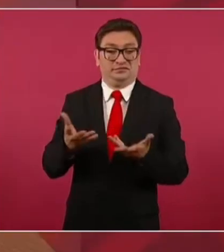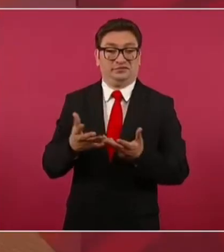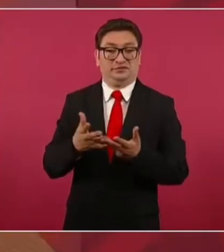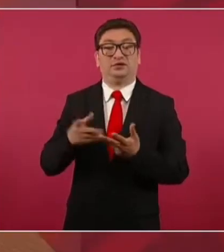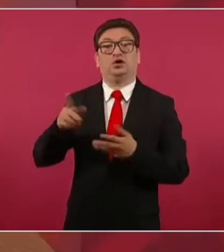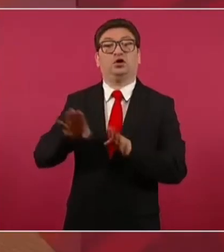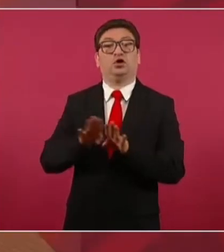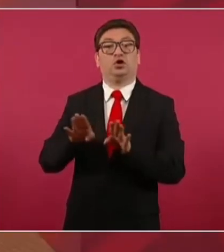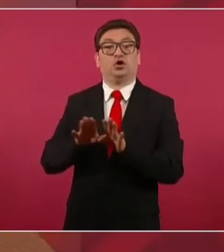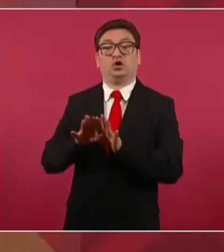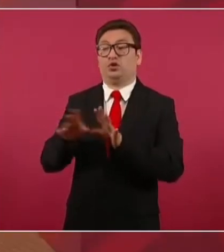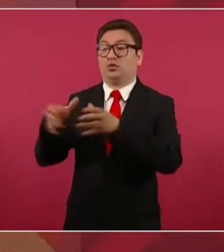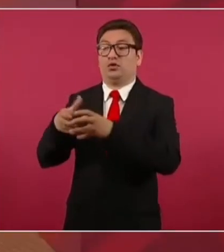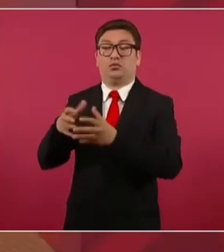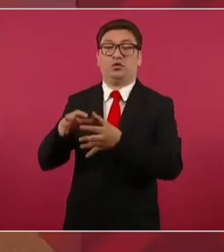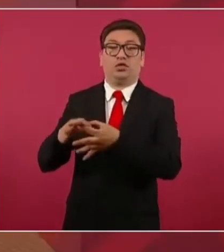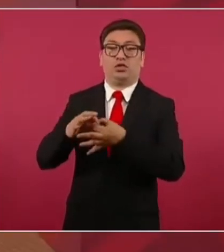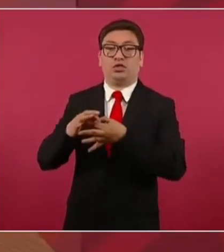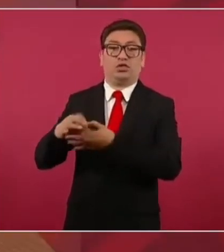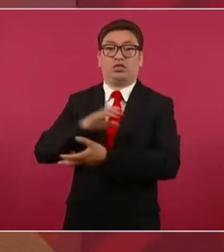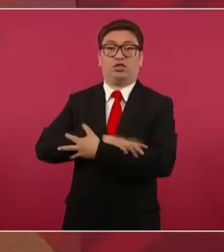de componendas y de complicidades.